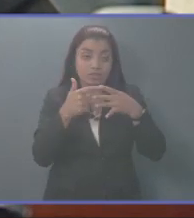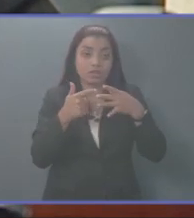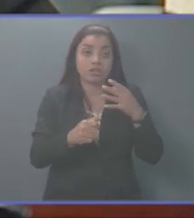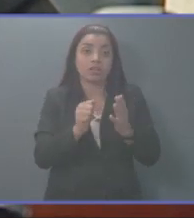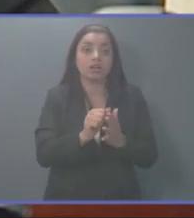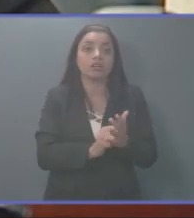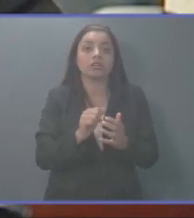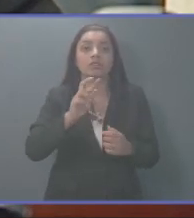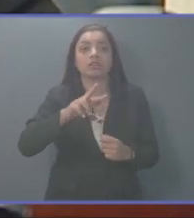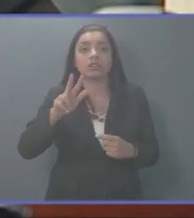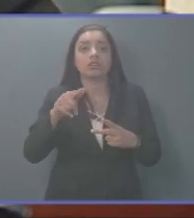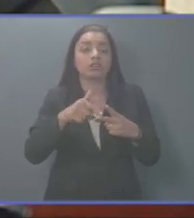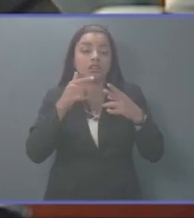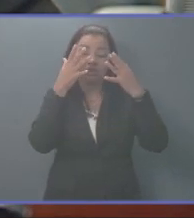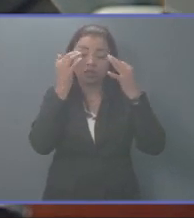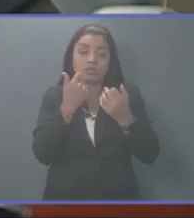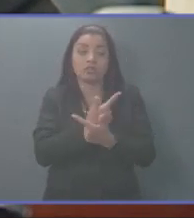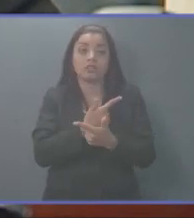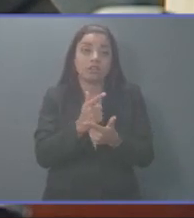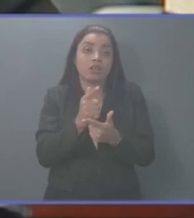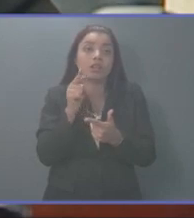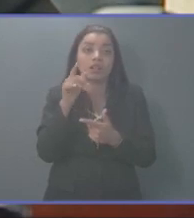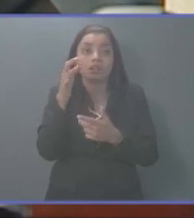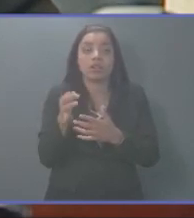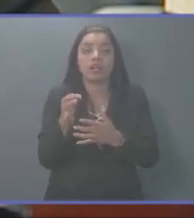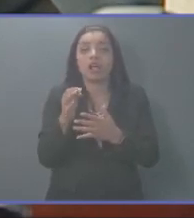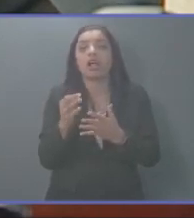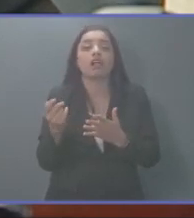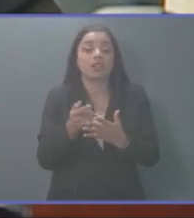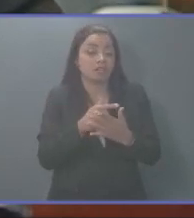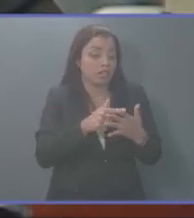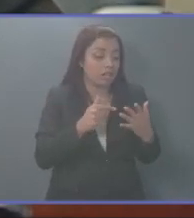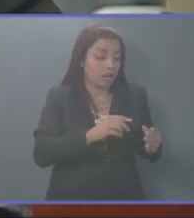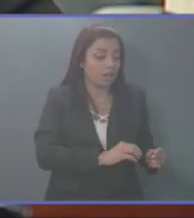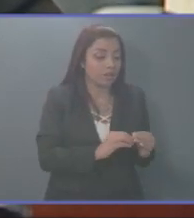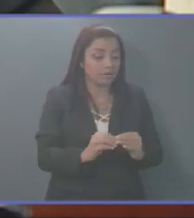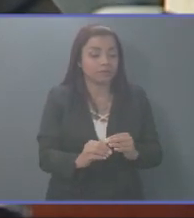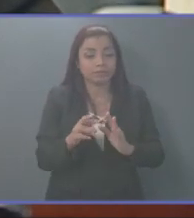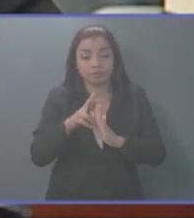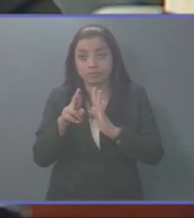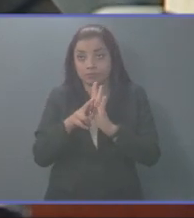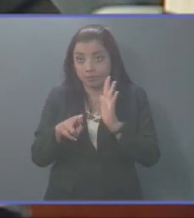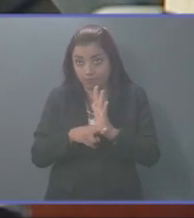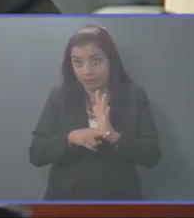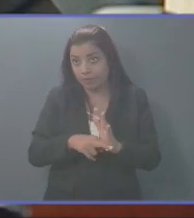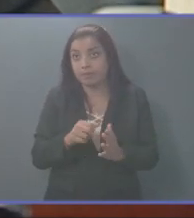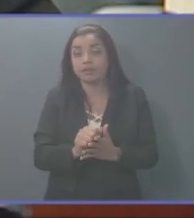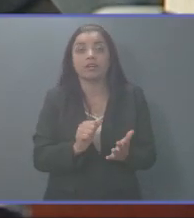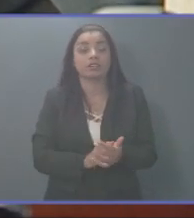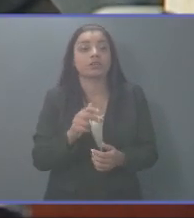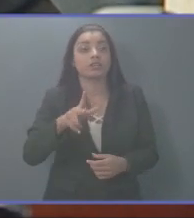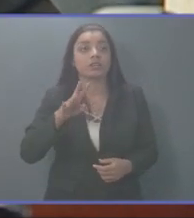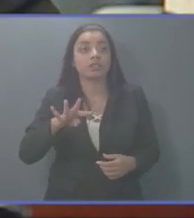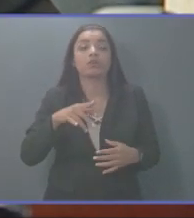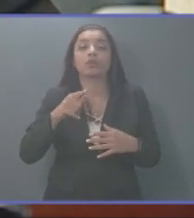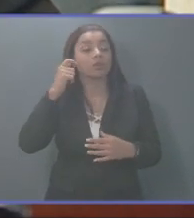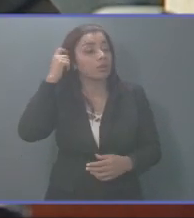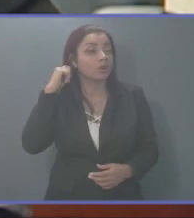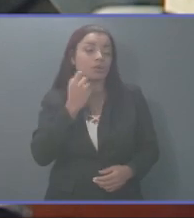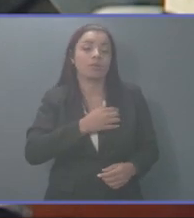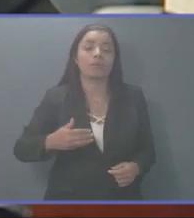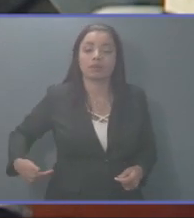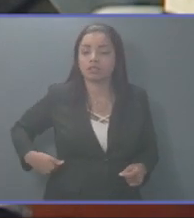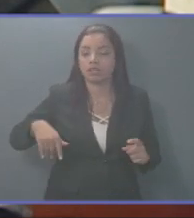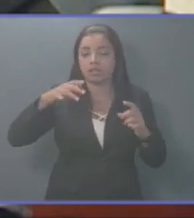Artículo 33, se declara de orden público la implementación de la presente ley. Reglamento de la ley, artículo 34. El presidente de la